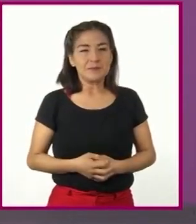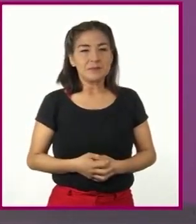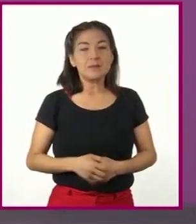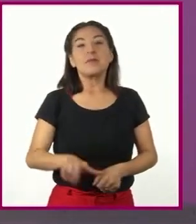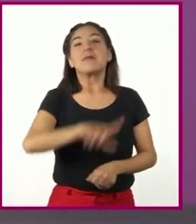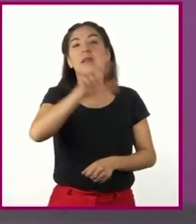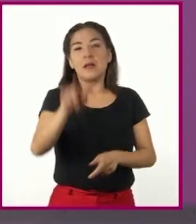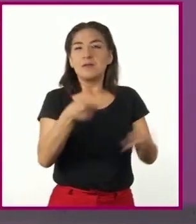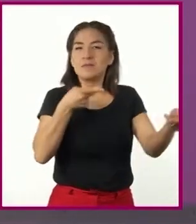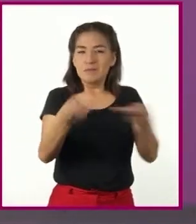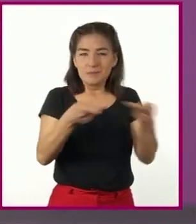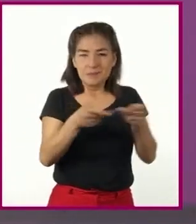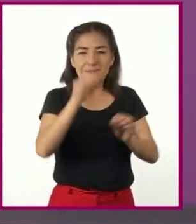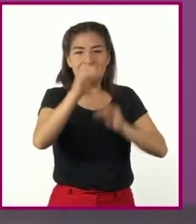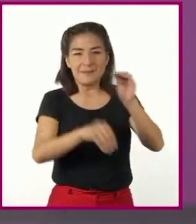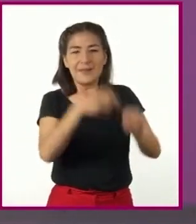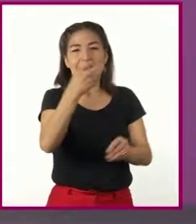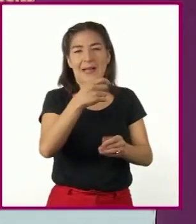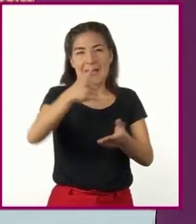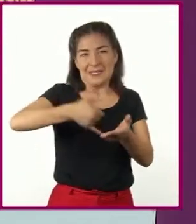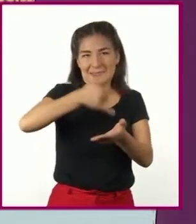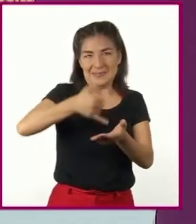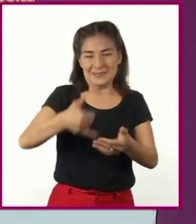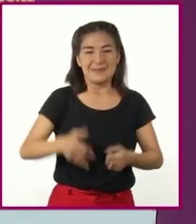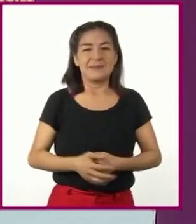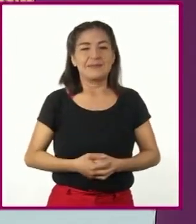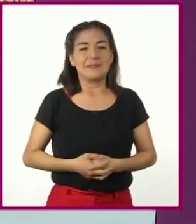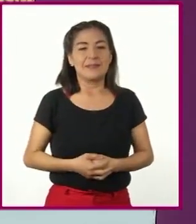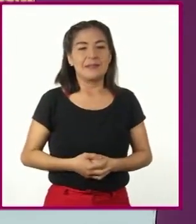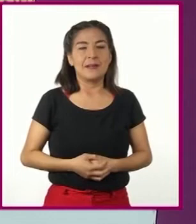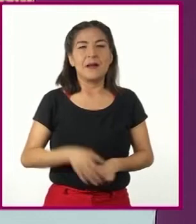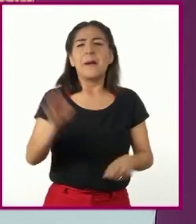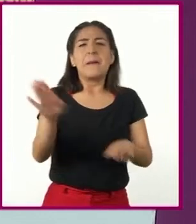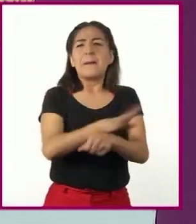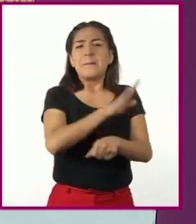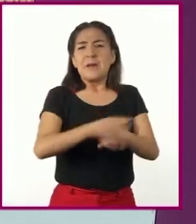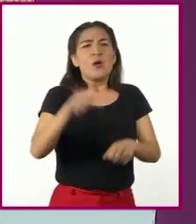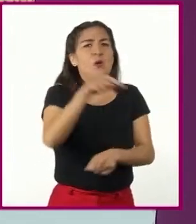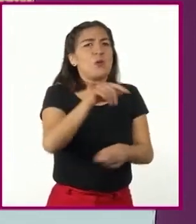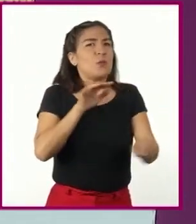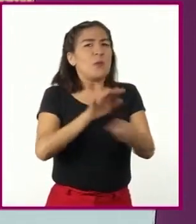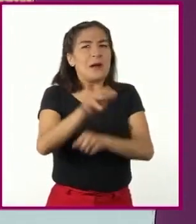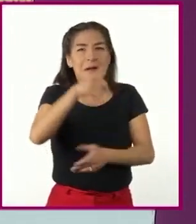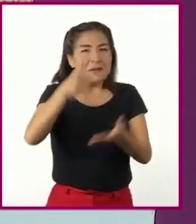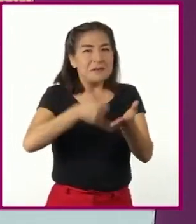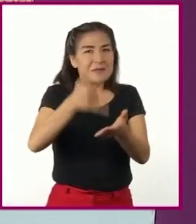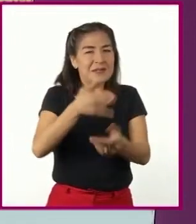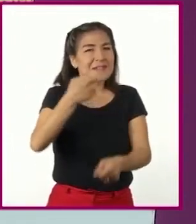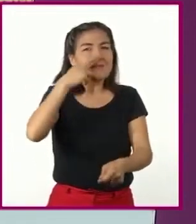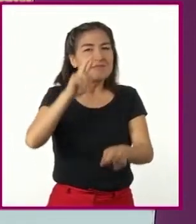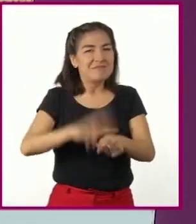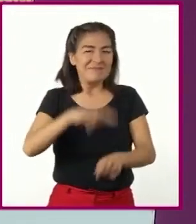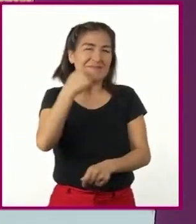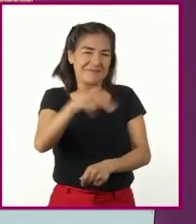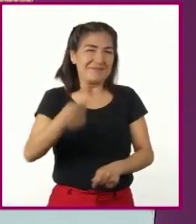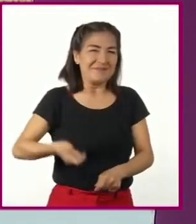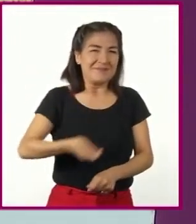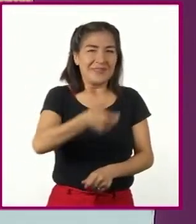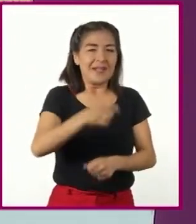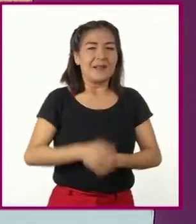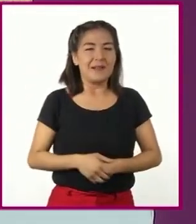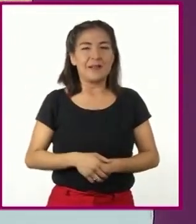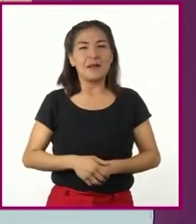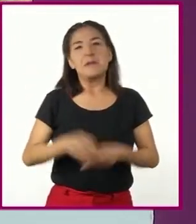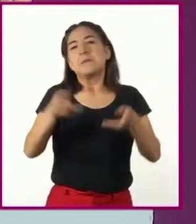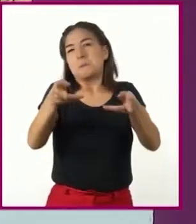Procederemos a la preparación de nuestro aceite de rateros. Los beneficios potenciales del aceite de rateros, también conocido como aceite